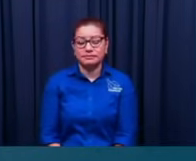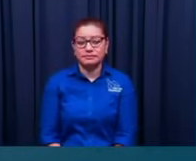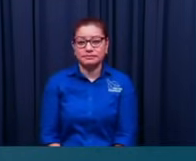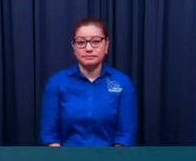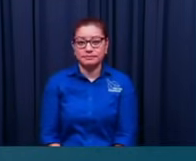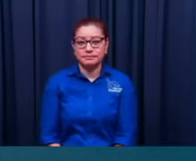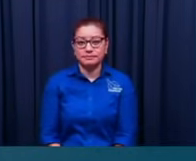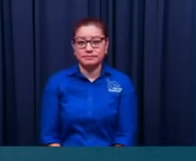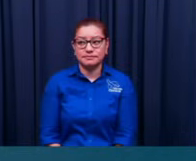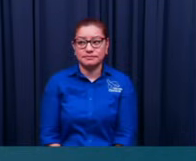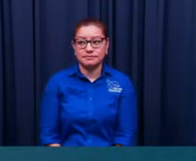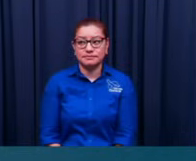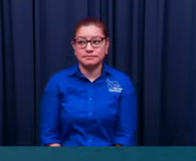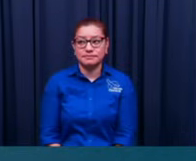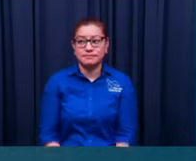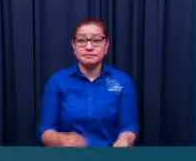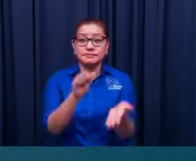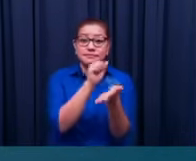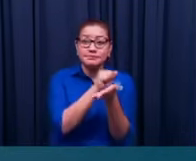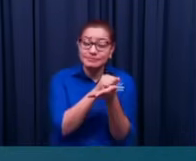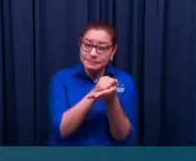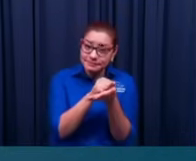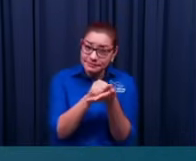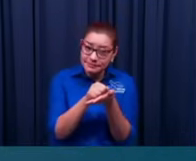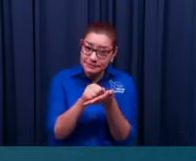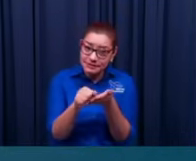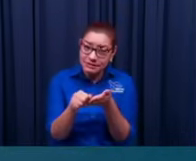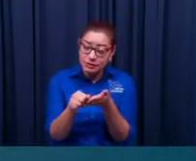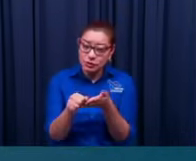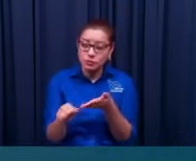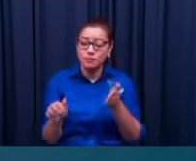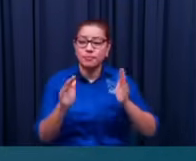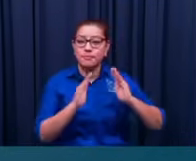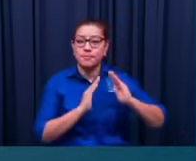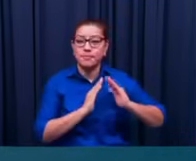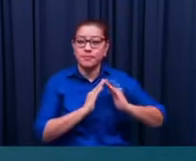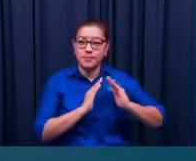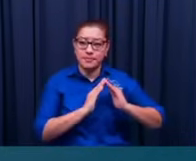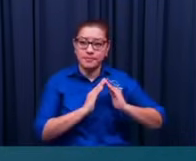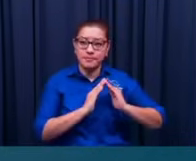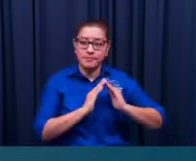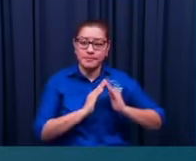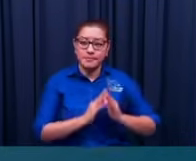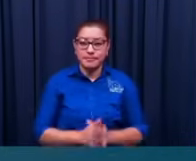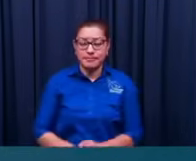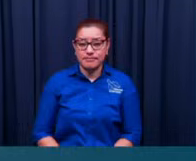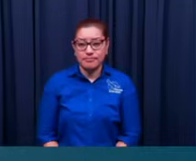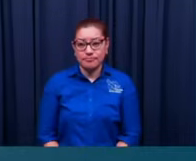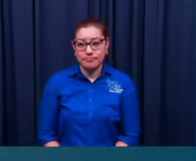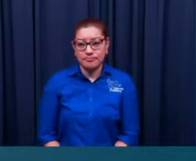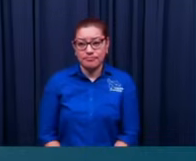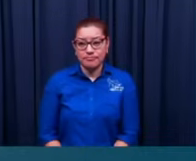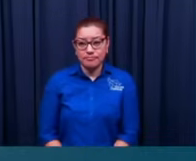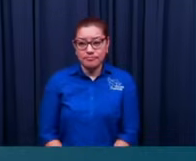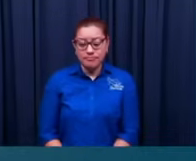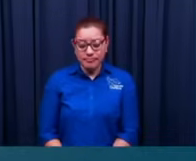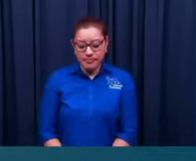puse santificando el hogar.